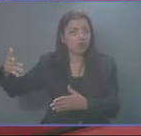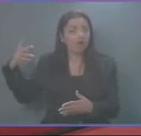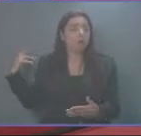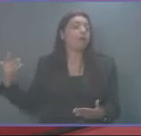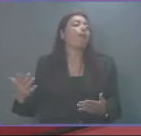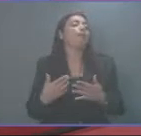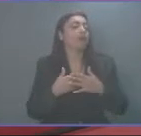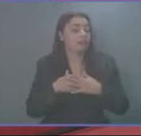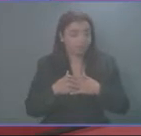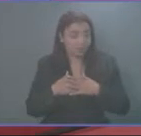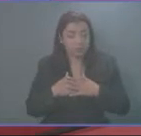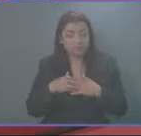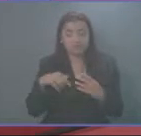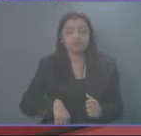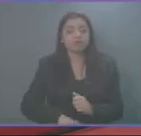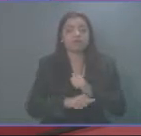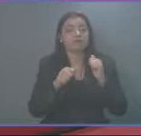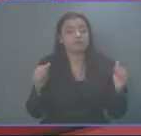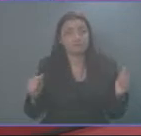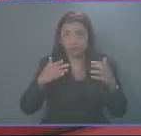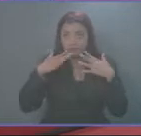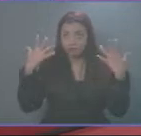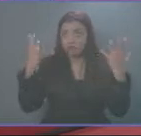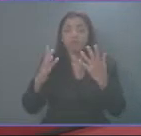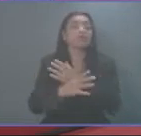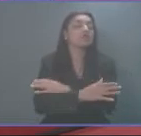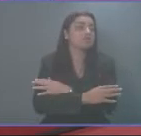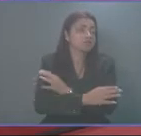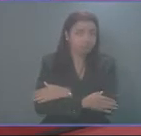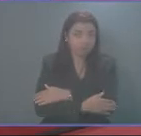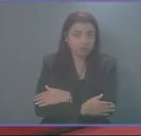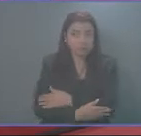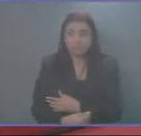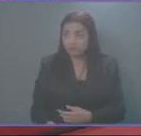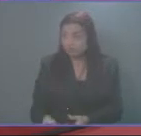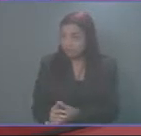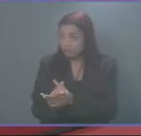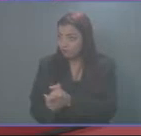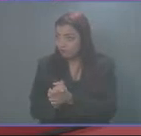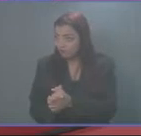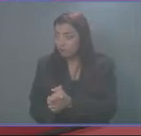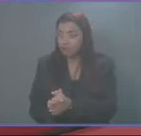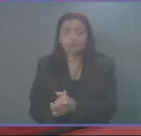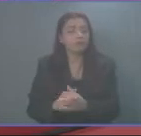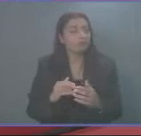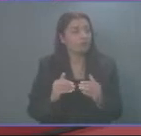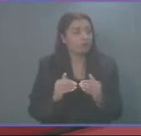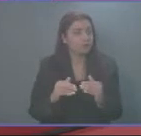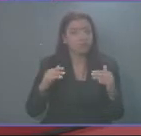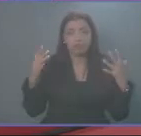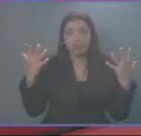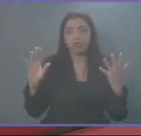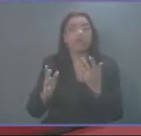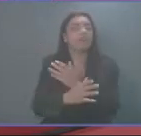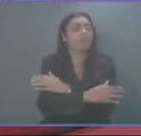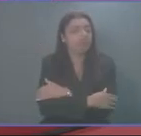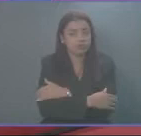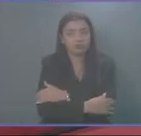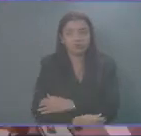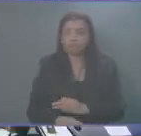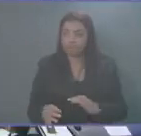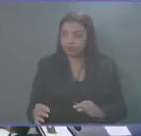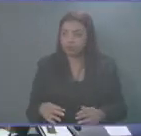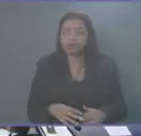mí poder esta mañana felicitarte, darte la mano y darte también un fuerte abrazo.